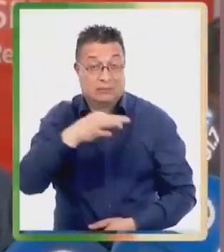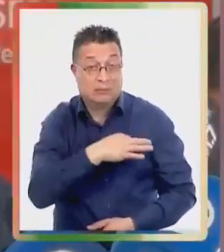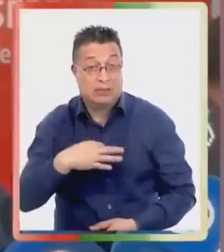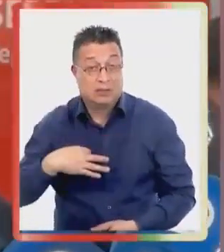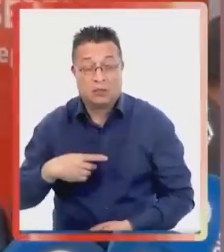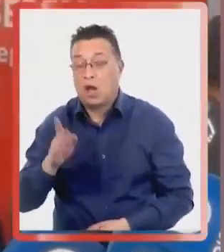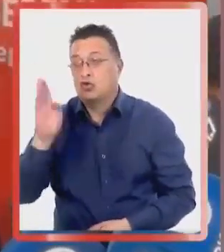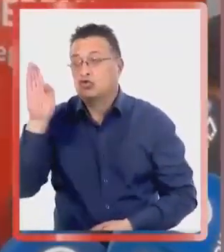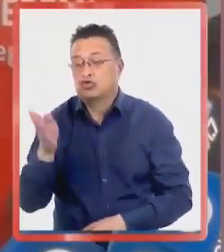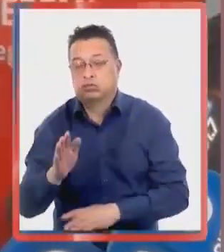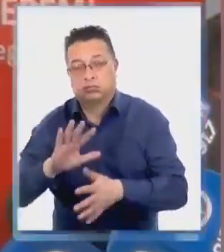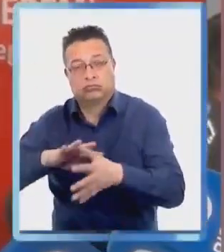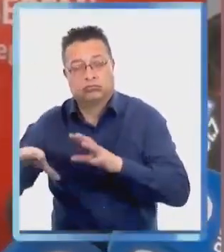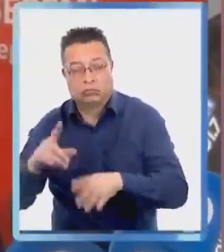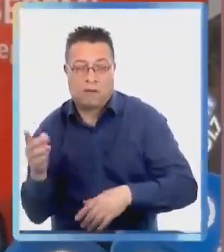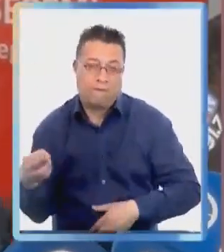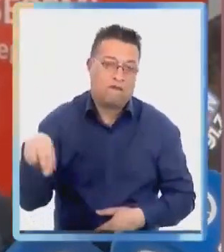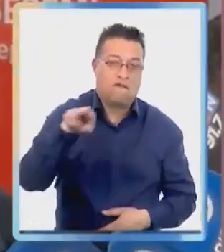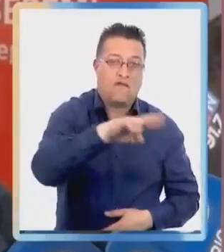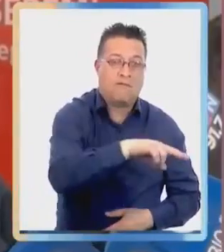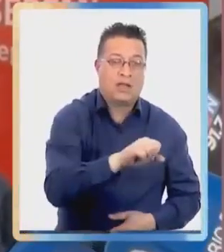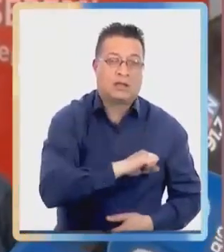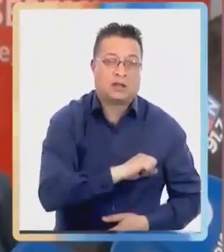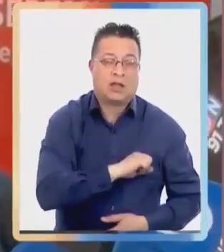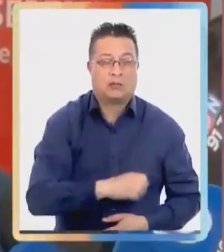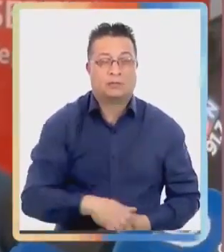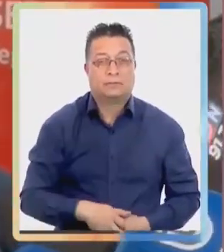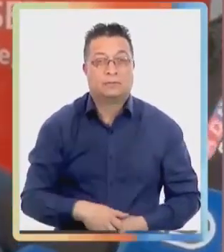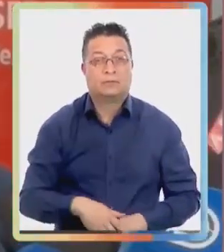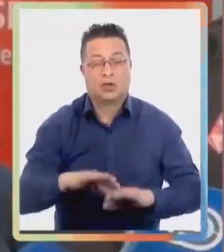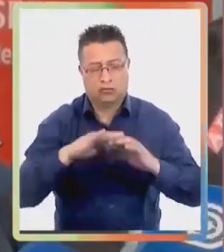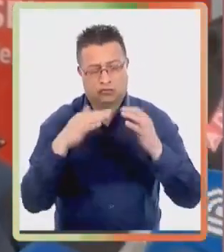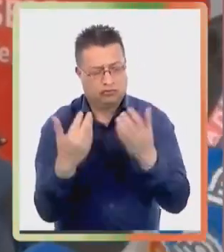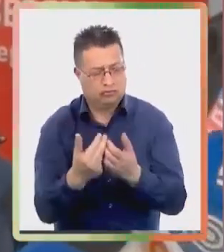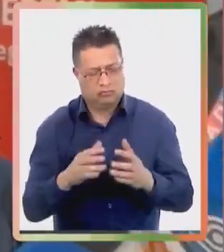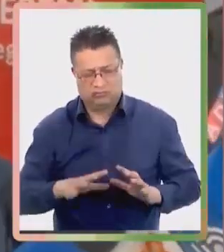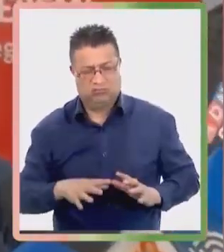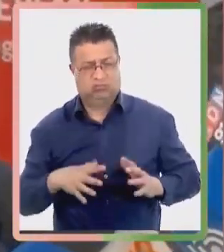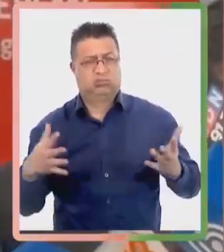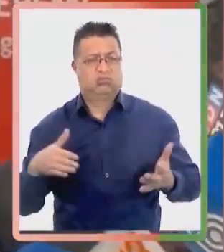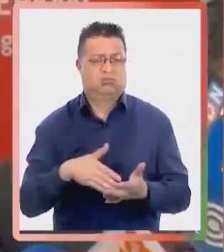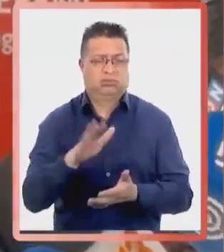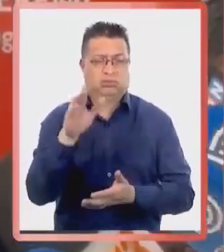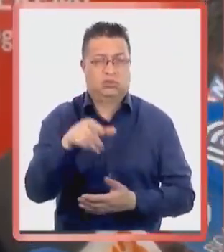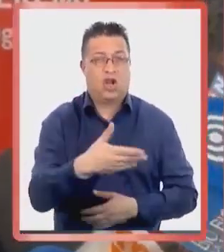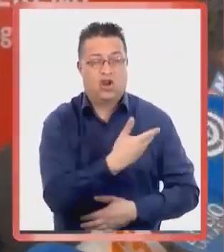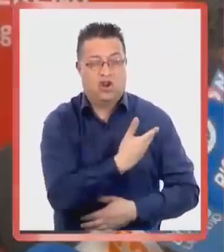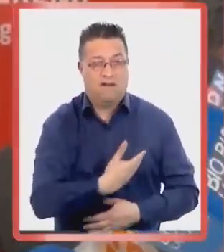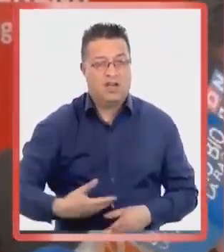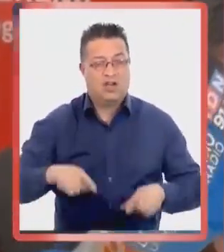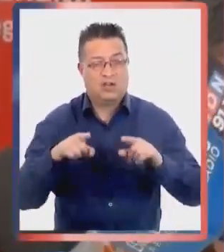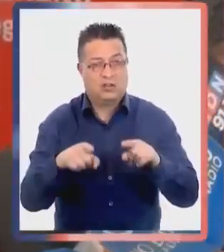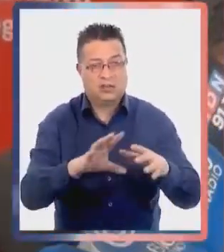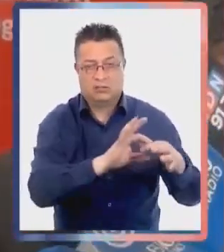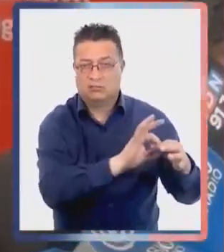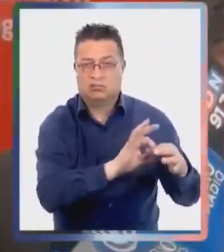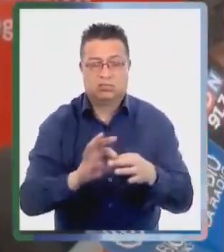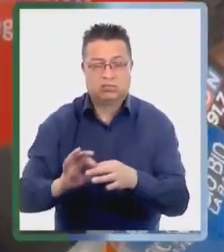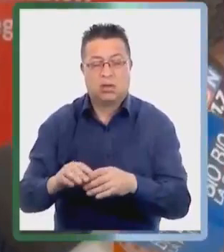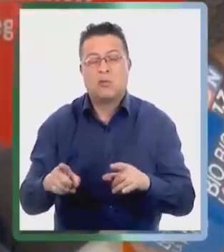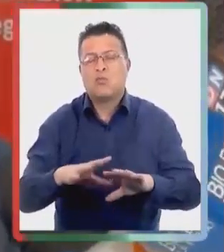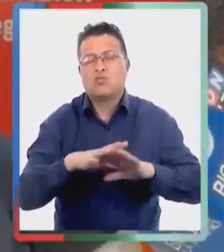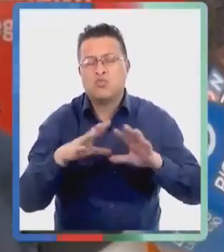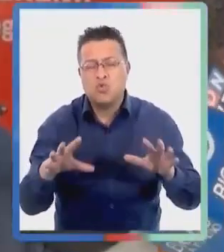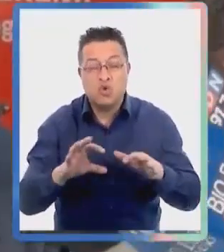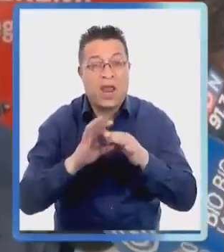parece bastante sospechoso que ocurran hechos de esta naturaleza que parecieran no ser solo constitutivos